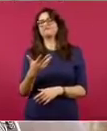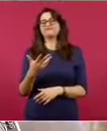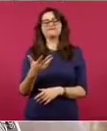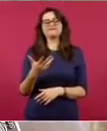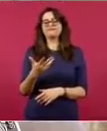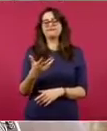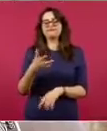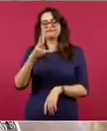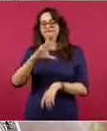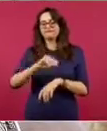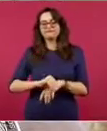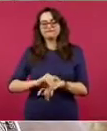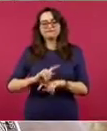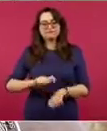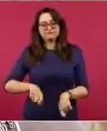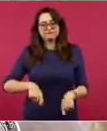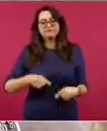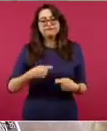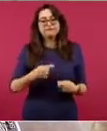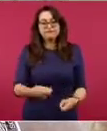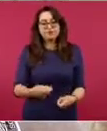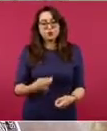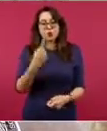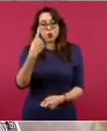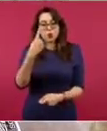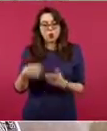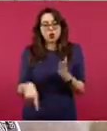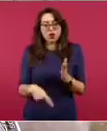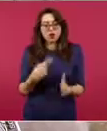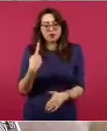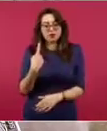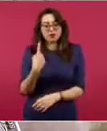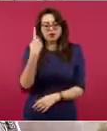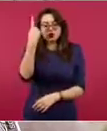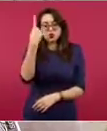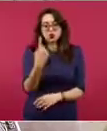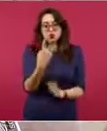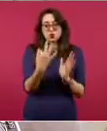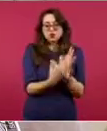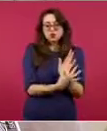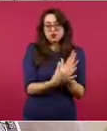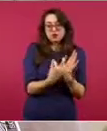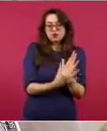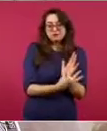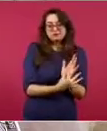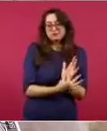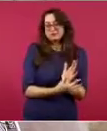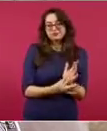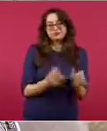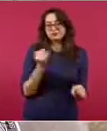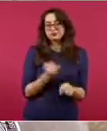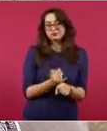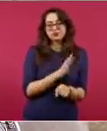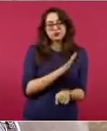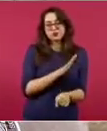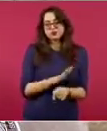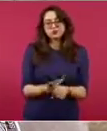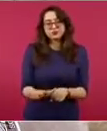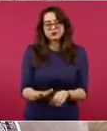otorgara el permiso de exploración por uso mineral, porque resulta que alguien que